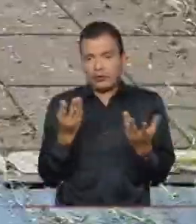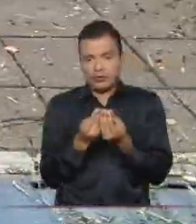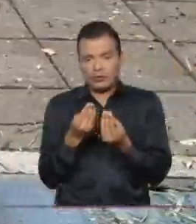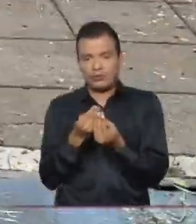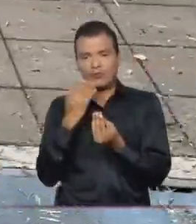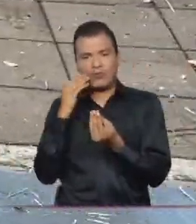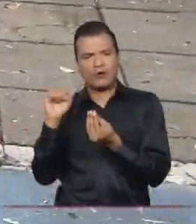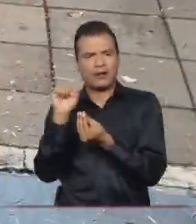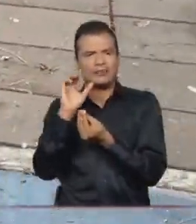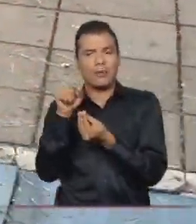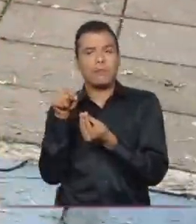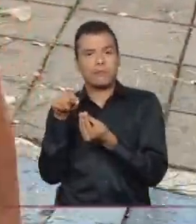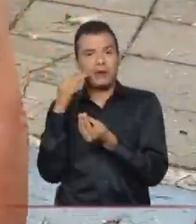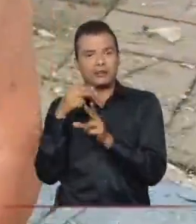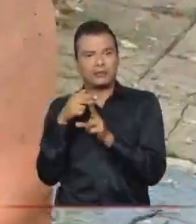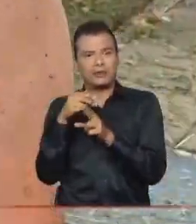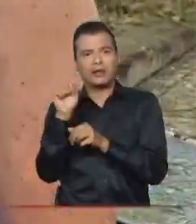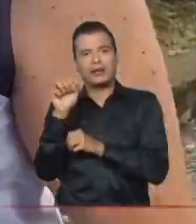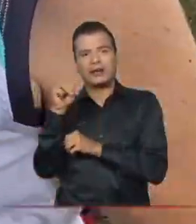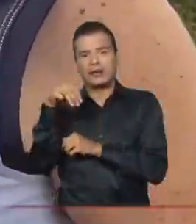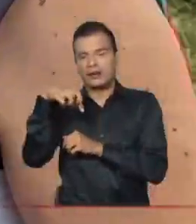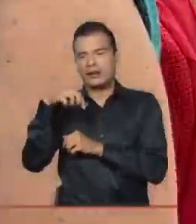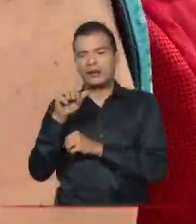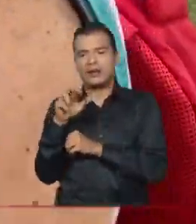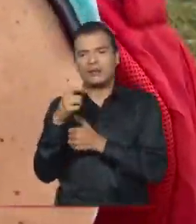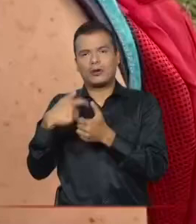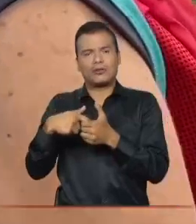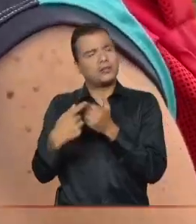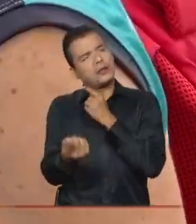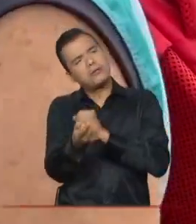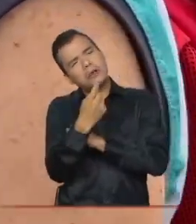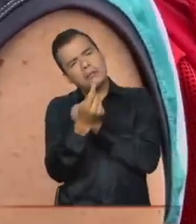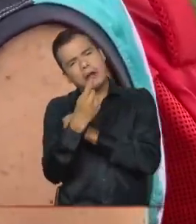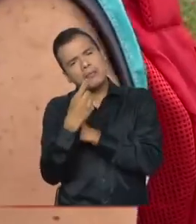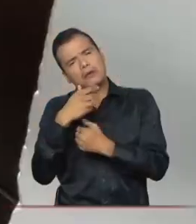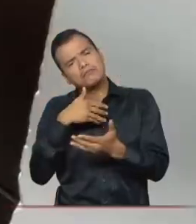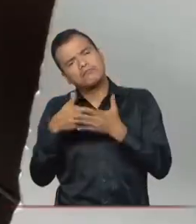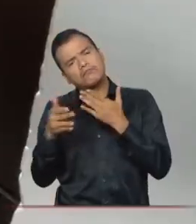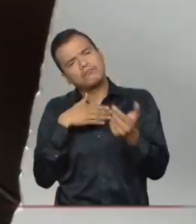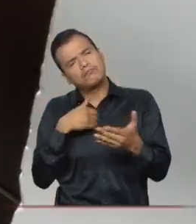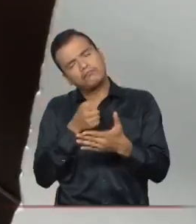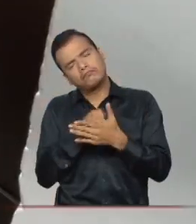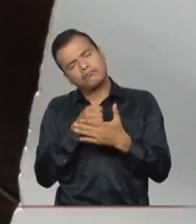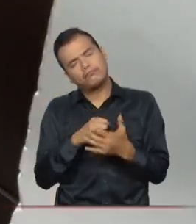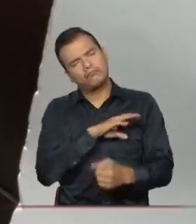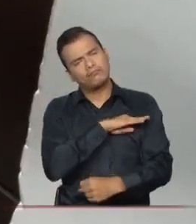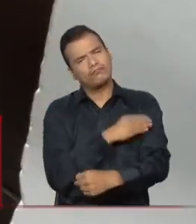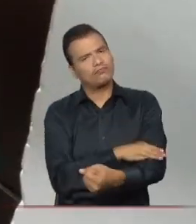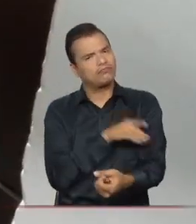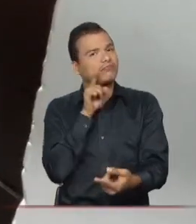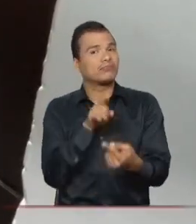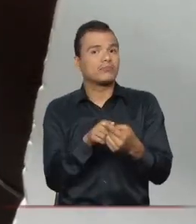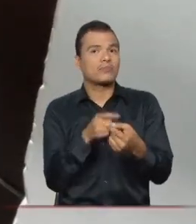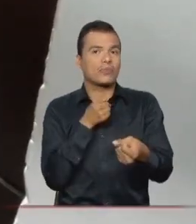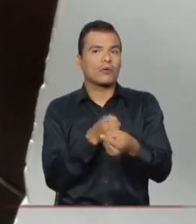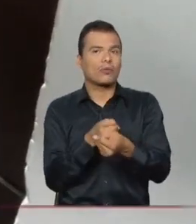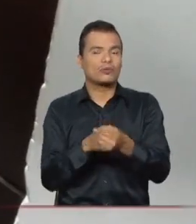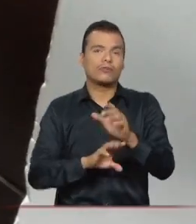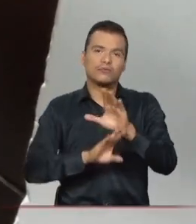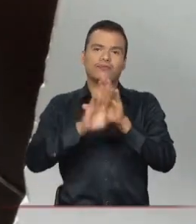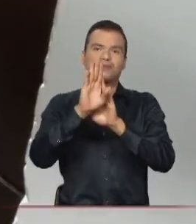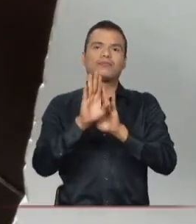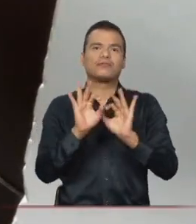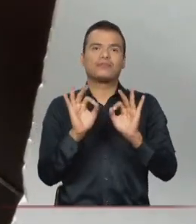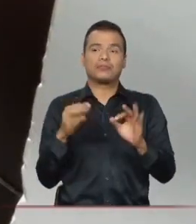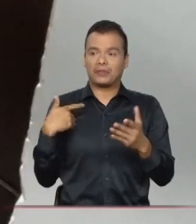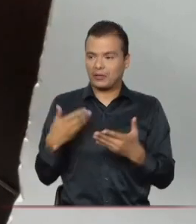prejuicios, y su determinación abrió puertas para futuras generaciones. Había la fiebre del fútbol femenino acá en Santiago de Cali